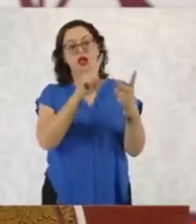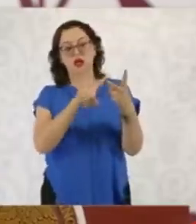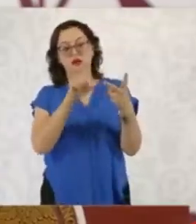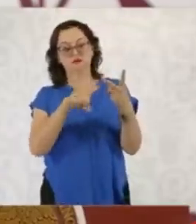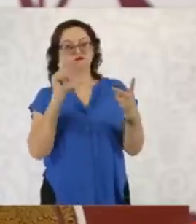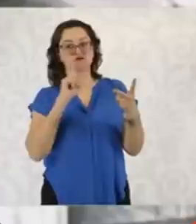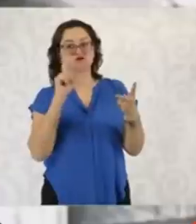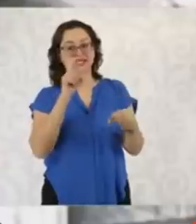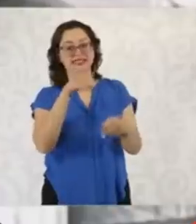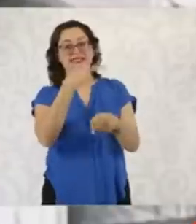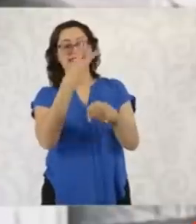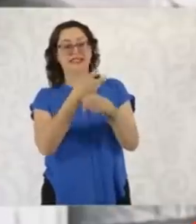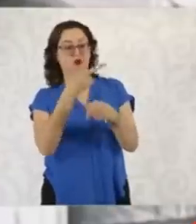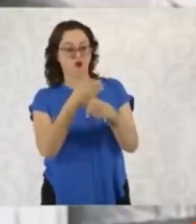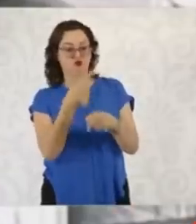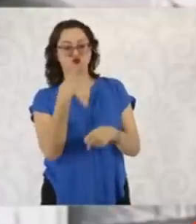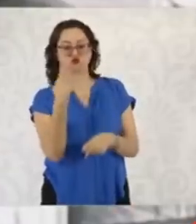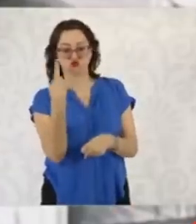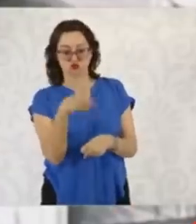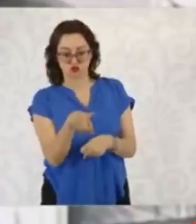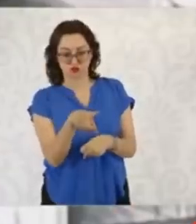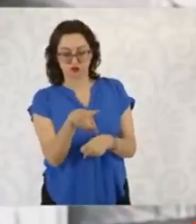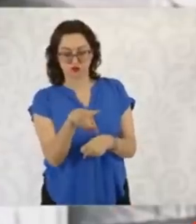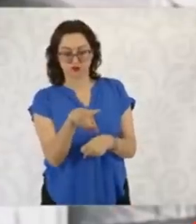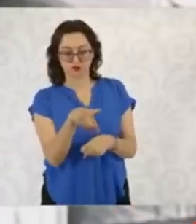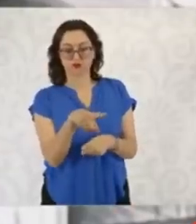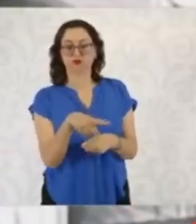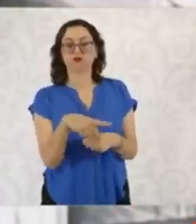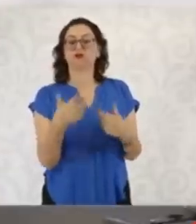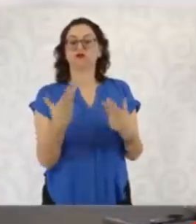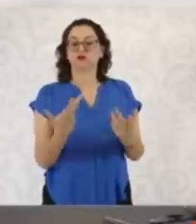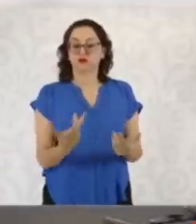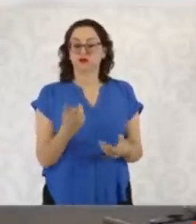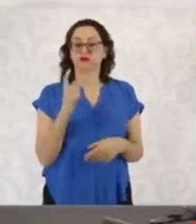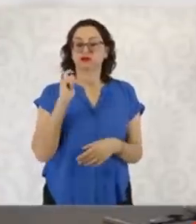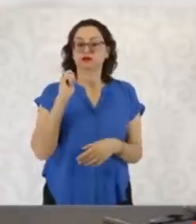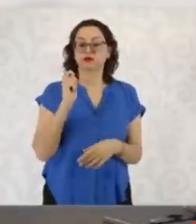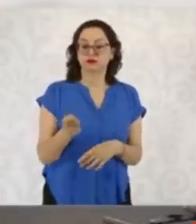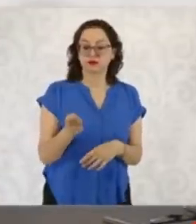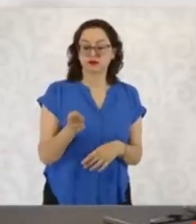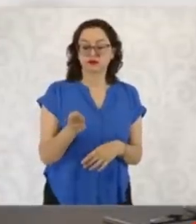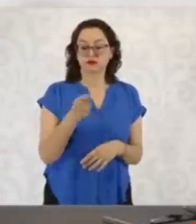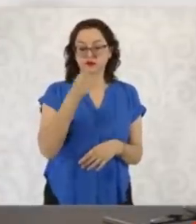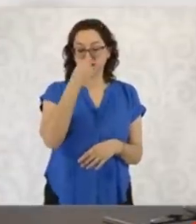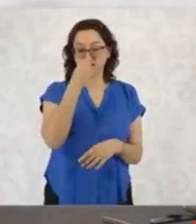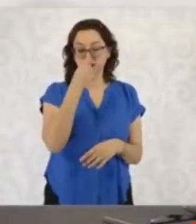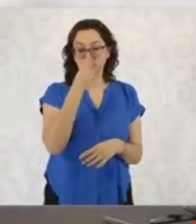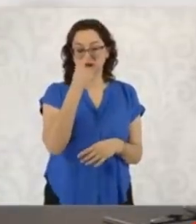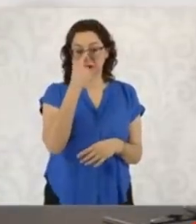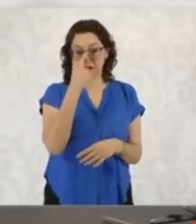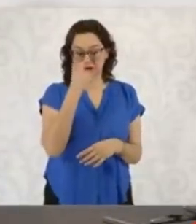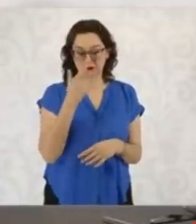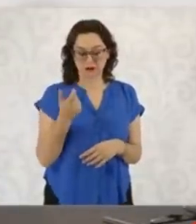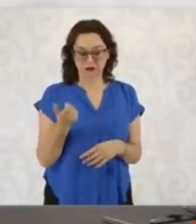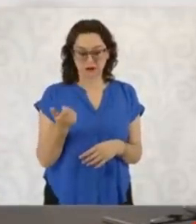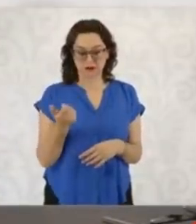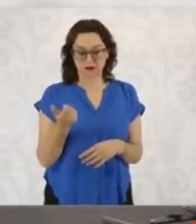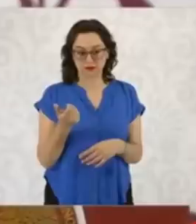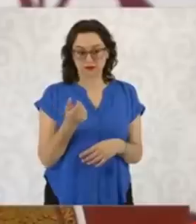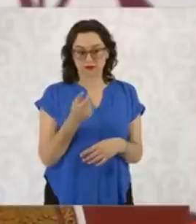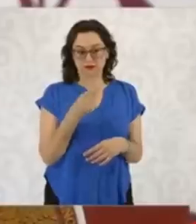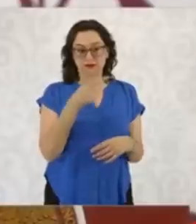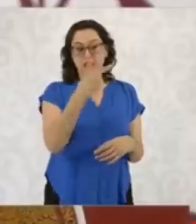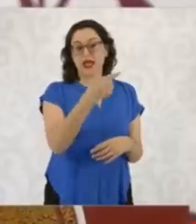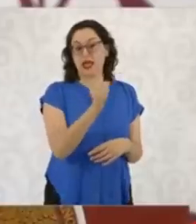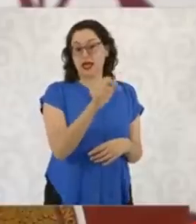En el momento en que fue demandado García Luna, se le demandó por